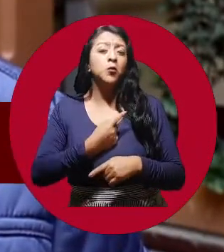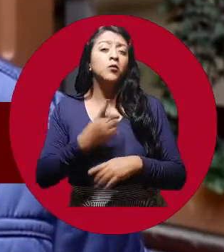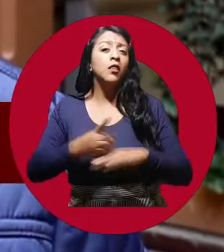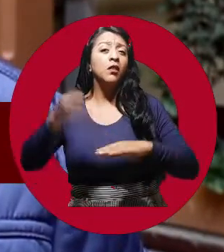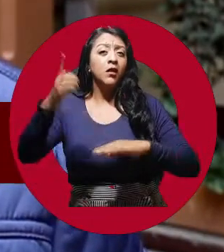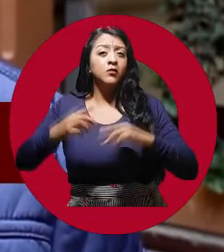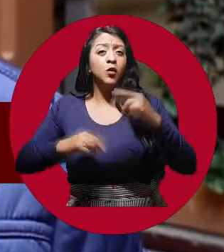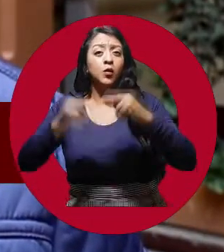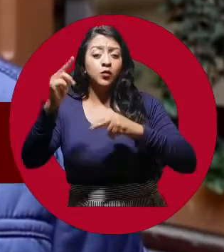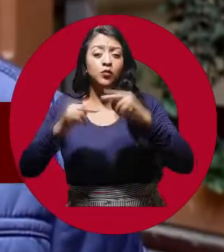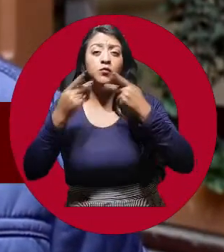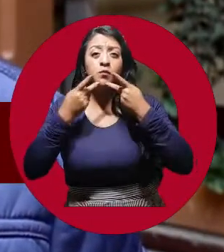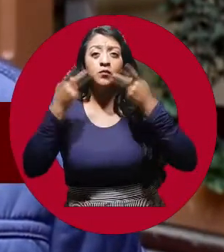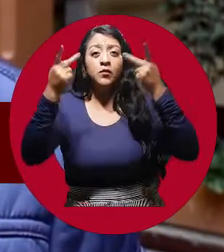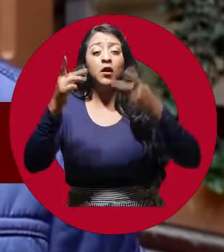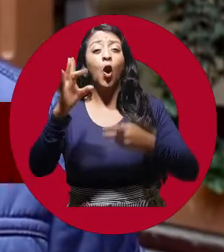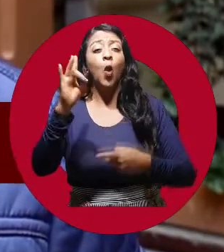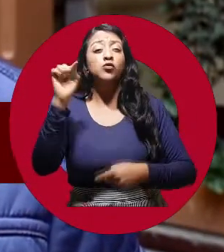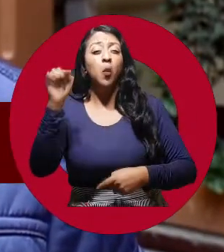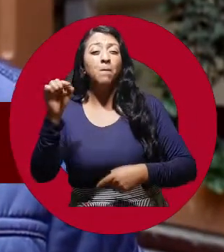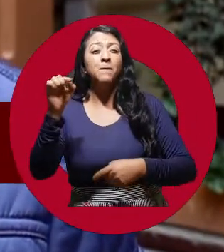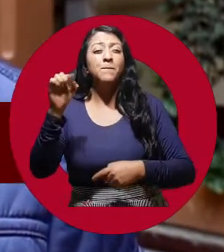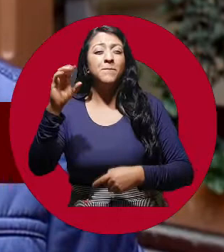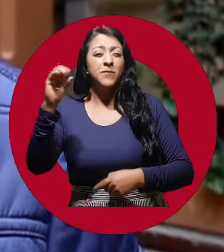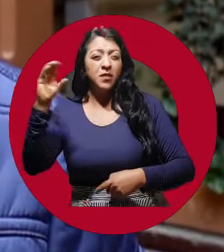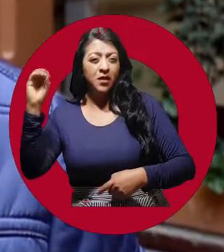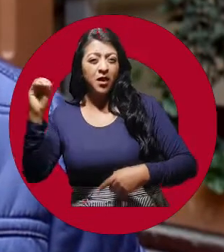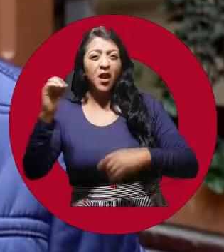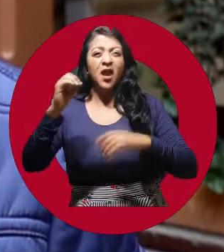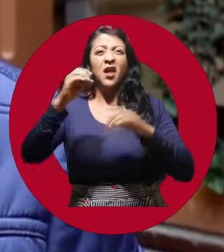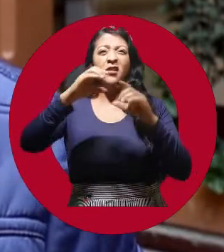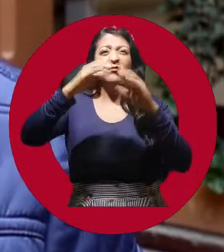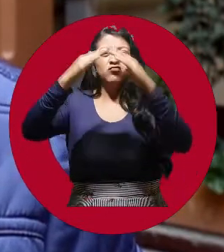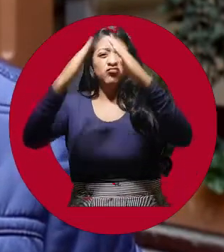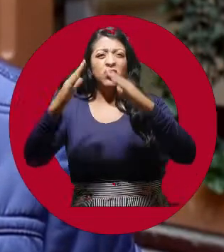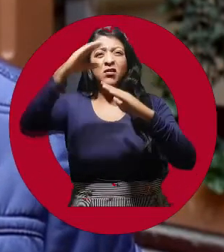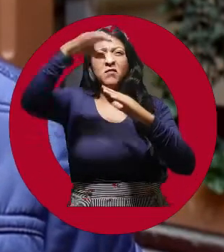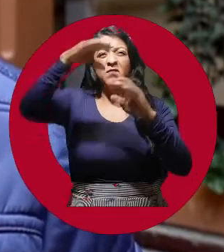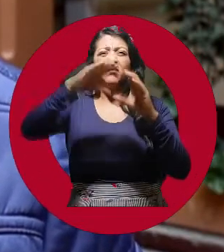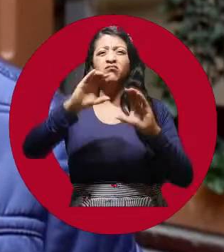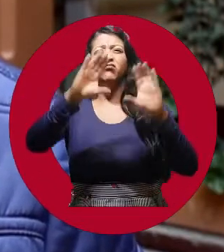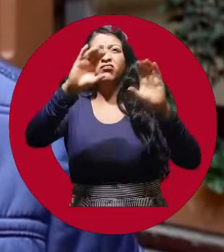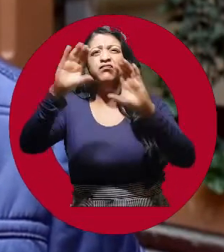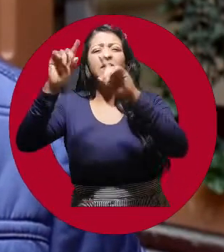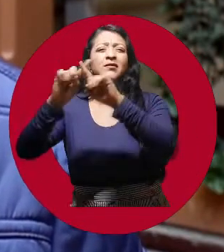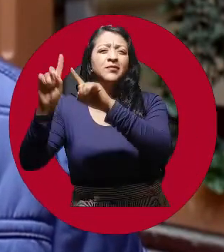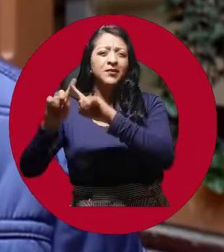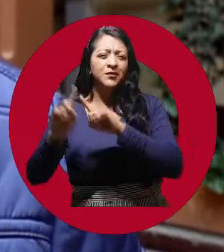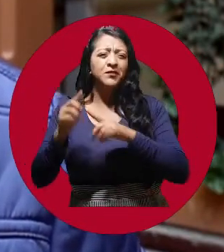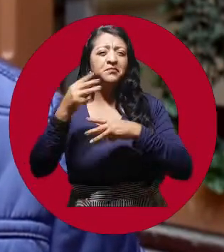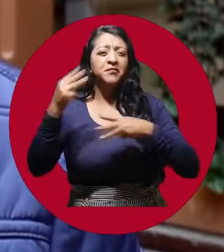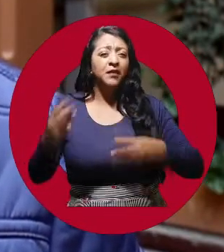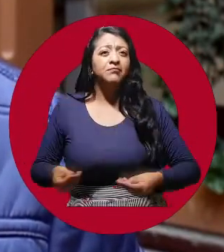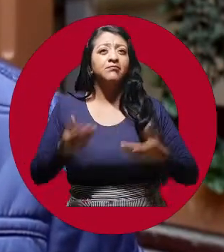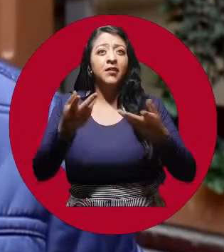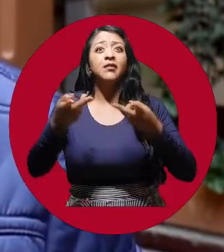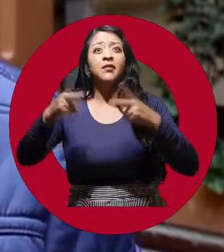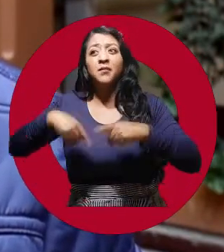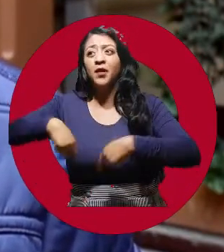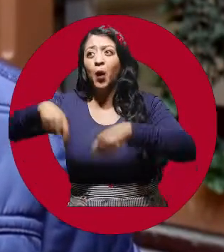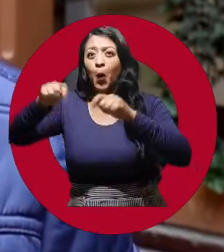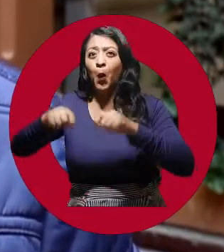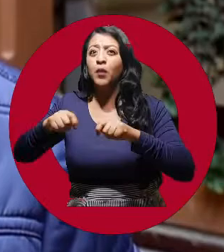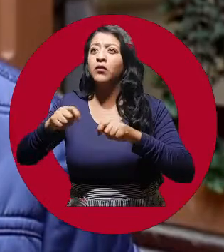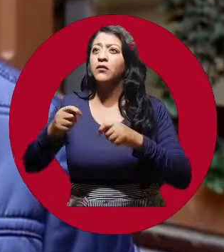como Dirección de Obras Públicas la entrega de 8.000 tejas, para lo cual nos encontramos realizando ya el debido proceso de contratación de las mismas